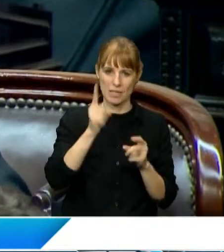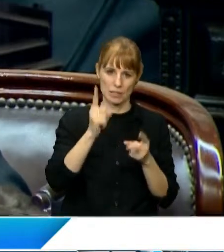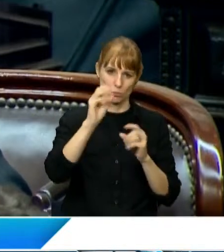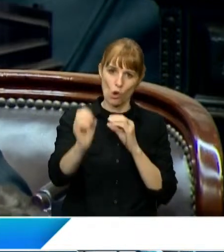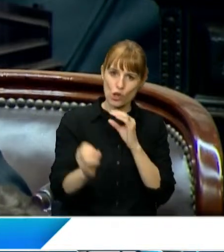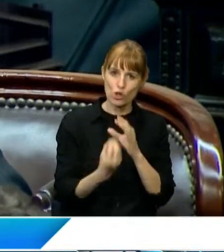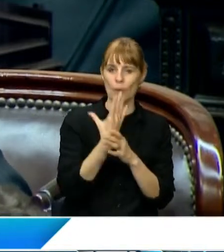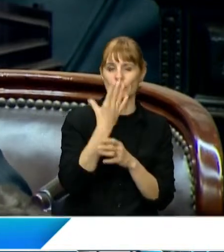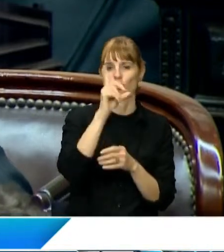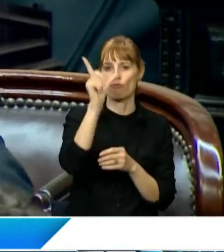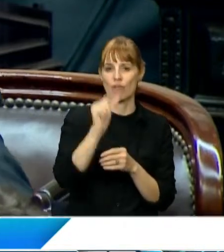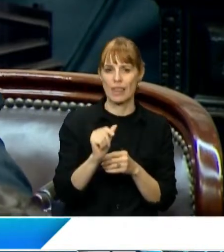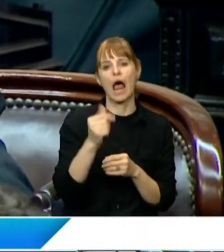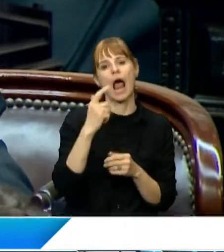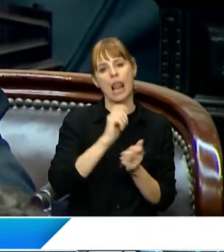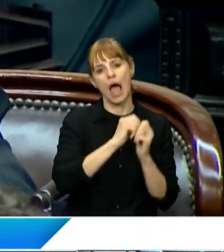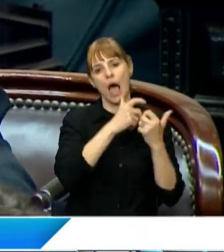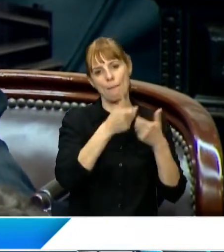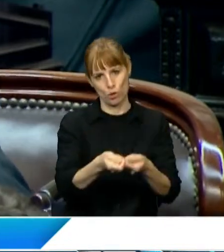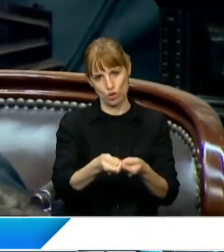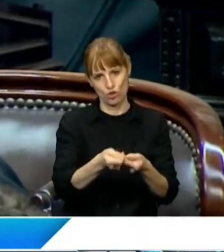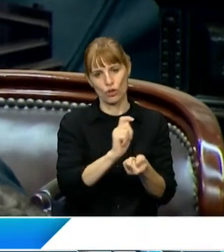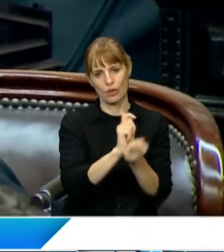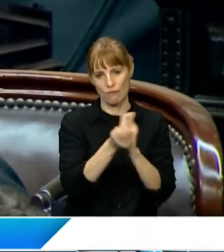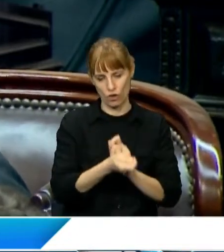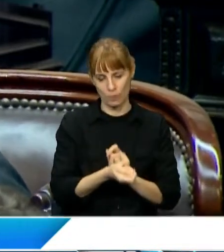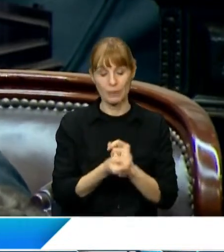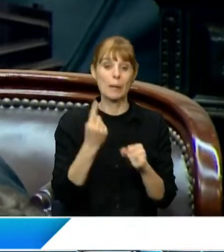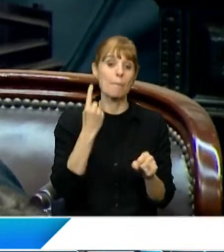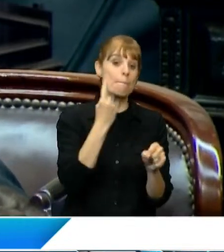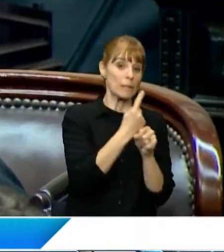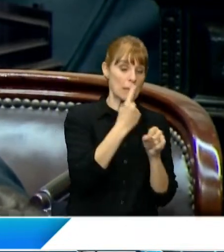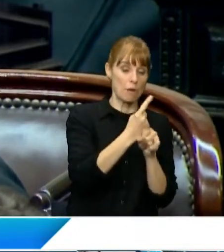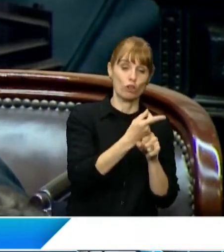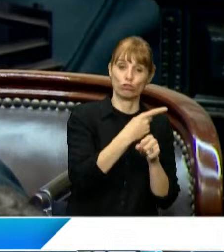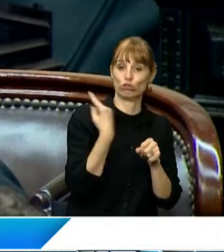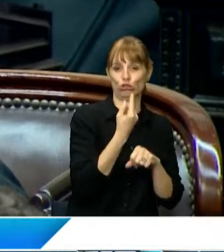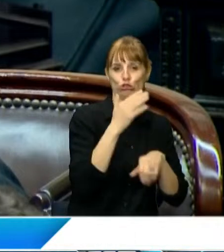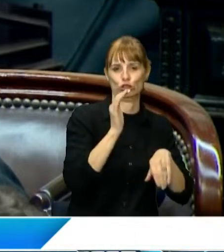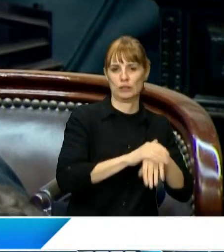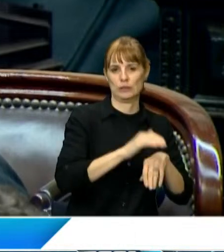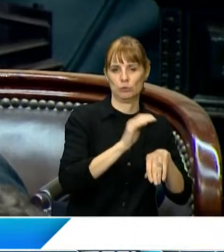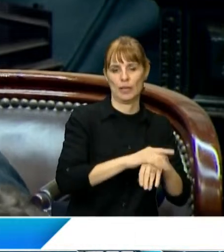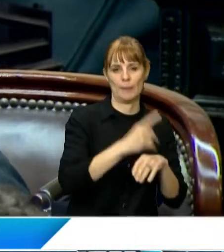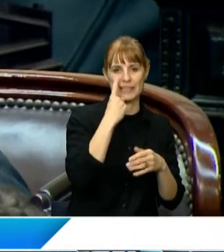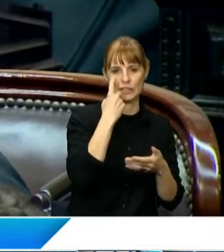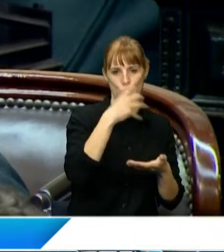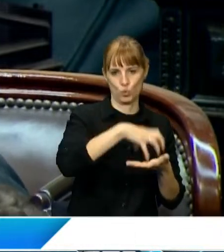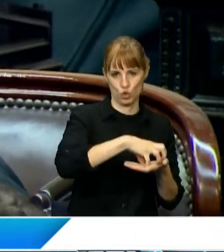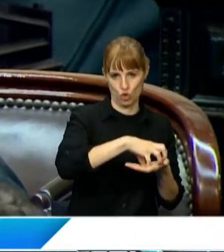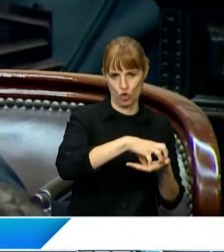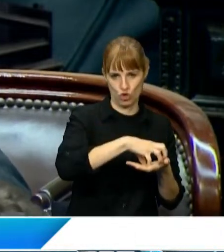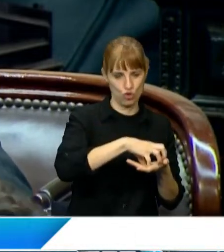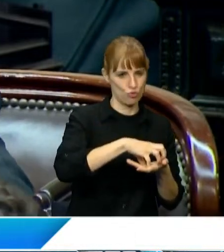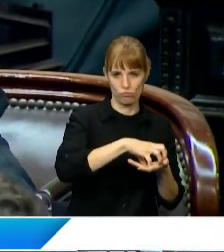a acompañar estas reformas. En primer lugar, porque tenemos una responsabilidad institucional que no vamos a renunciar. En los momentos más